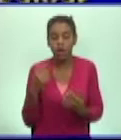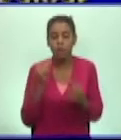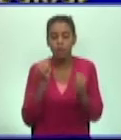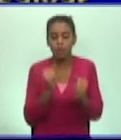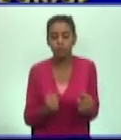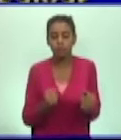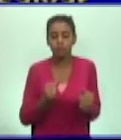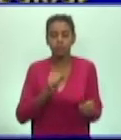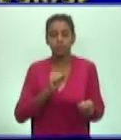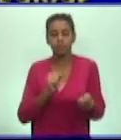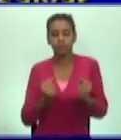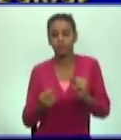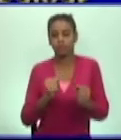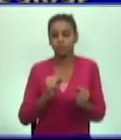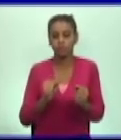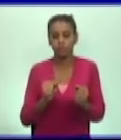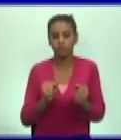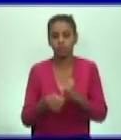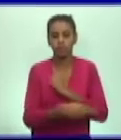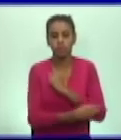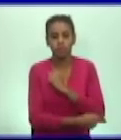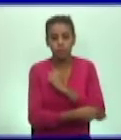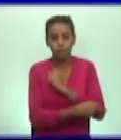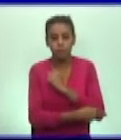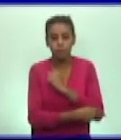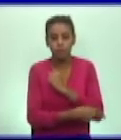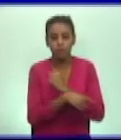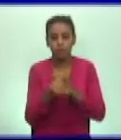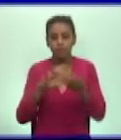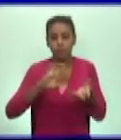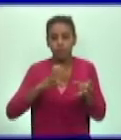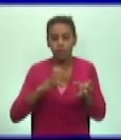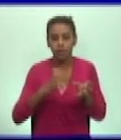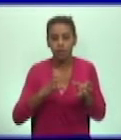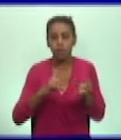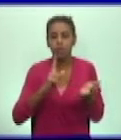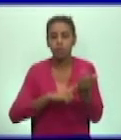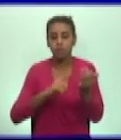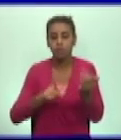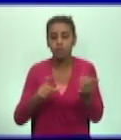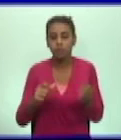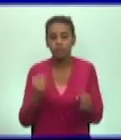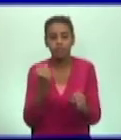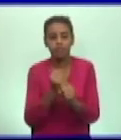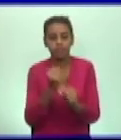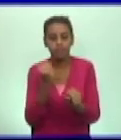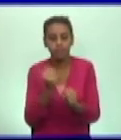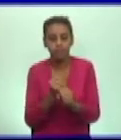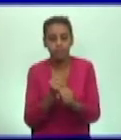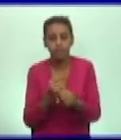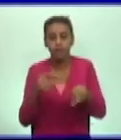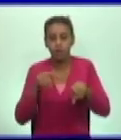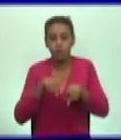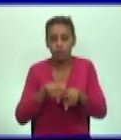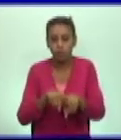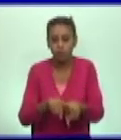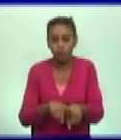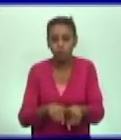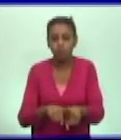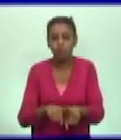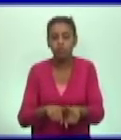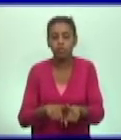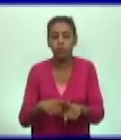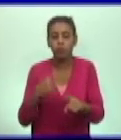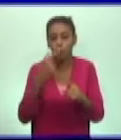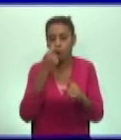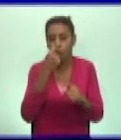sobre ese territorio. Y en este sentido, entonces el Partido de los Trabajadores, junto a Ho Chi Minh, va a dirigir a todos